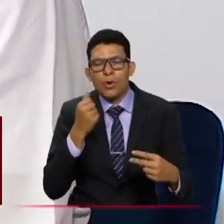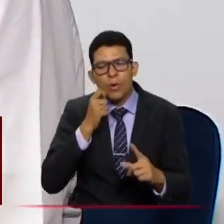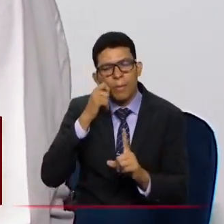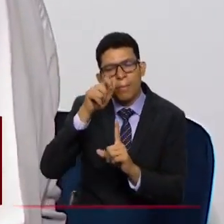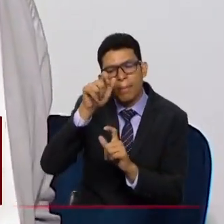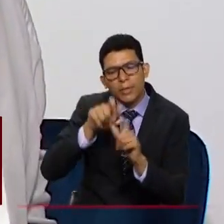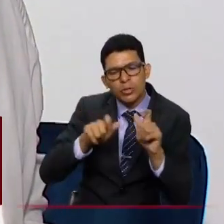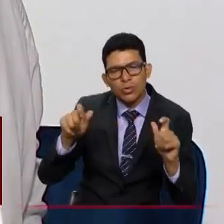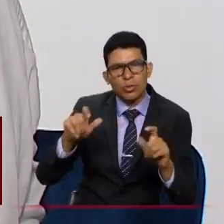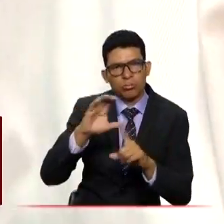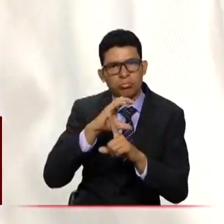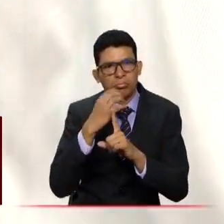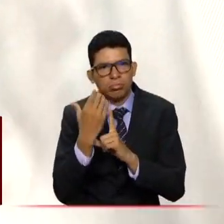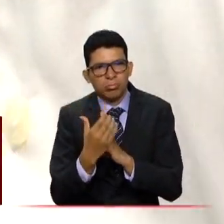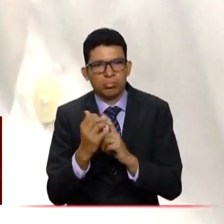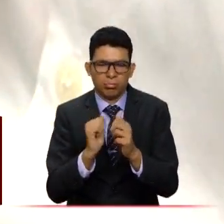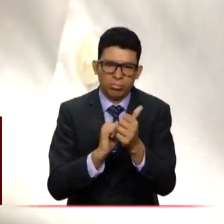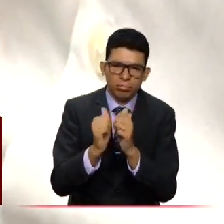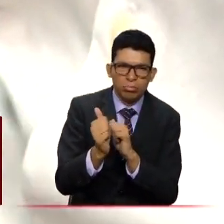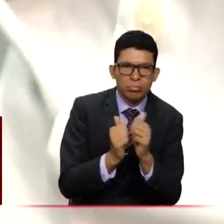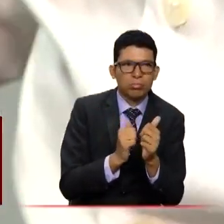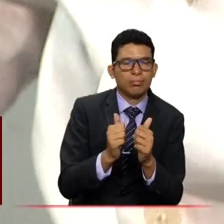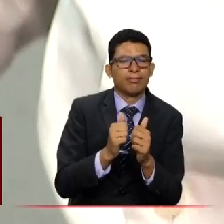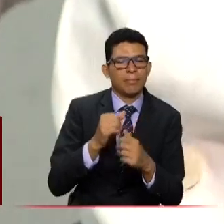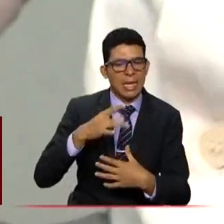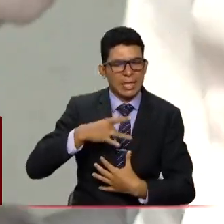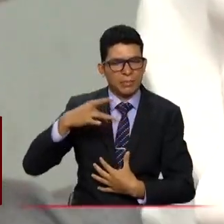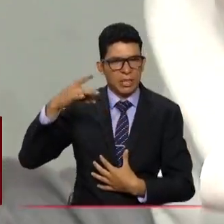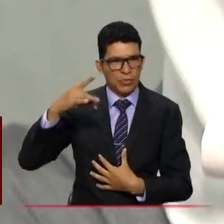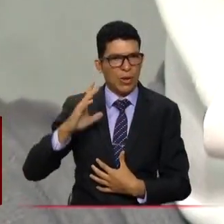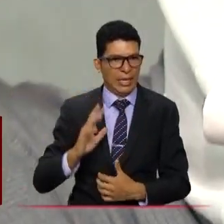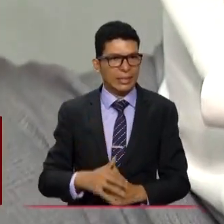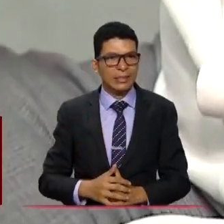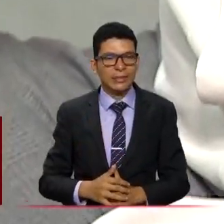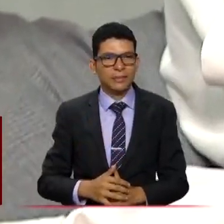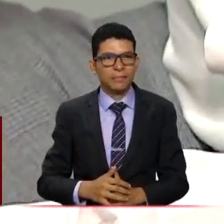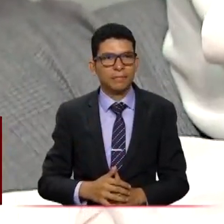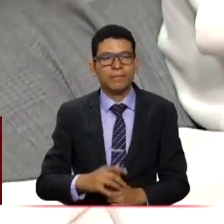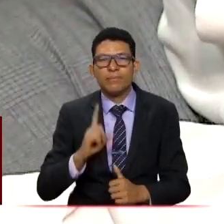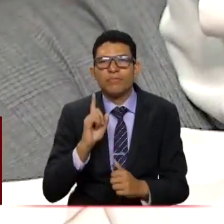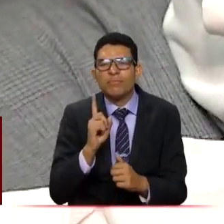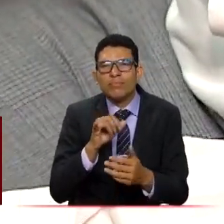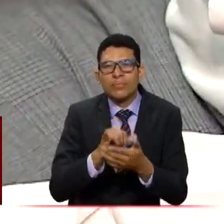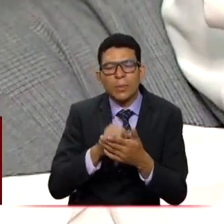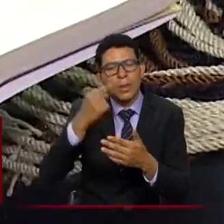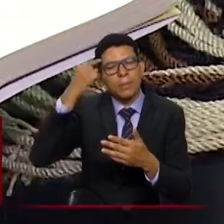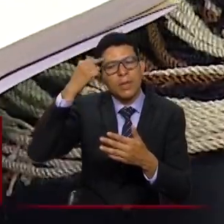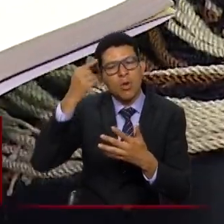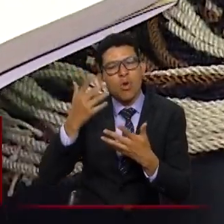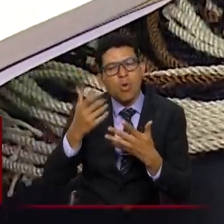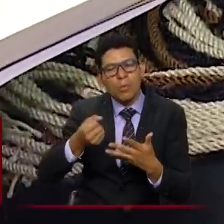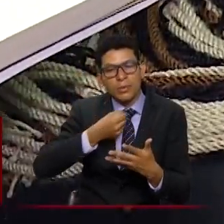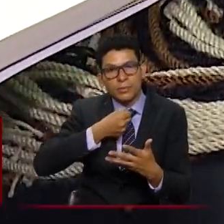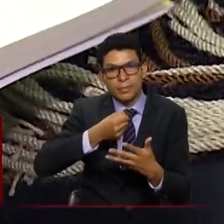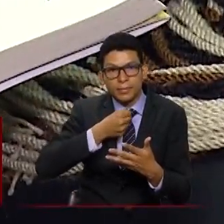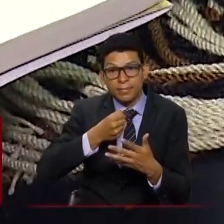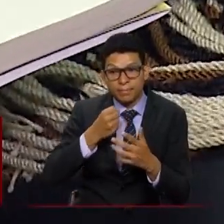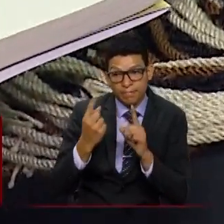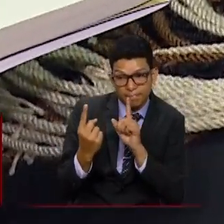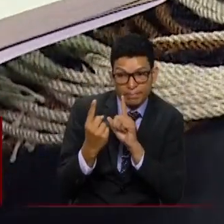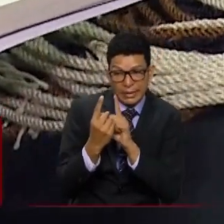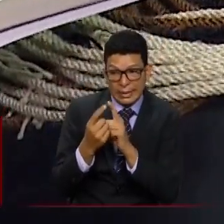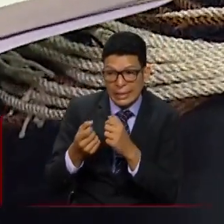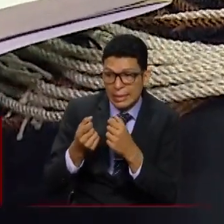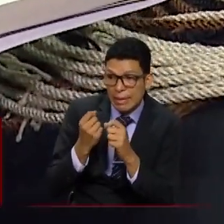personajes culturales, deportivos, espirituales. El libro recoge anécdotas de cómo los periodistas consiguen las entrevistas,